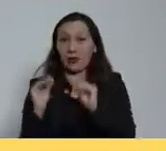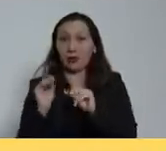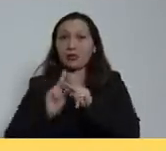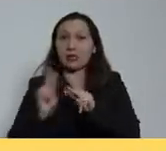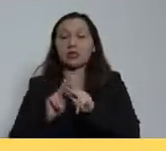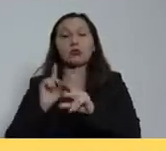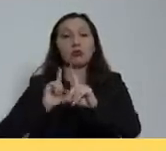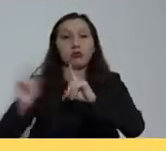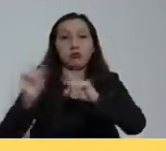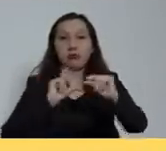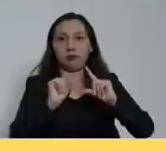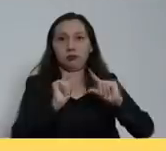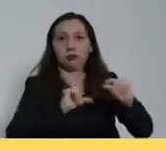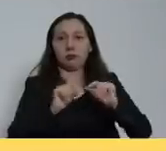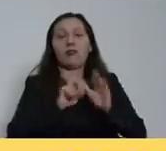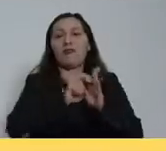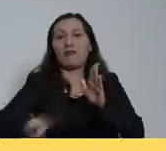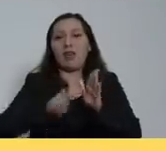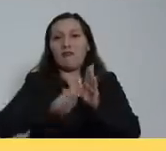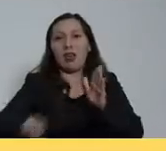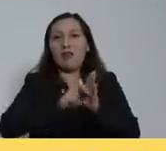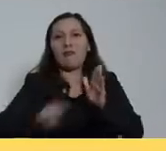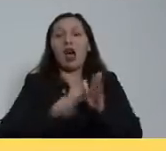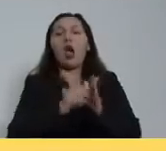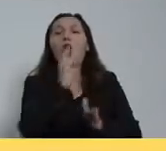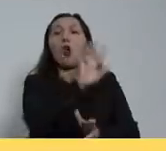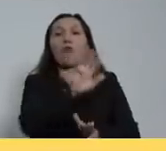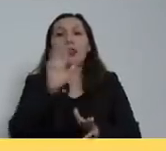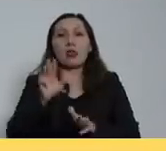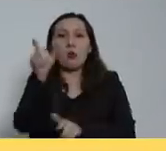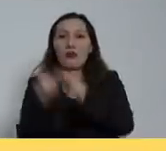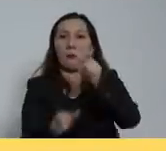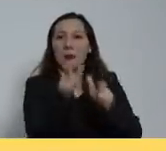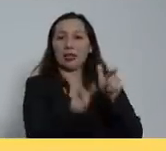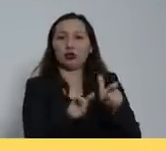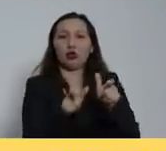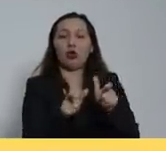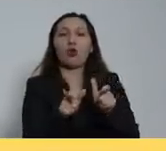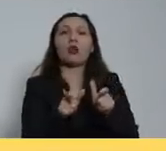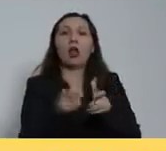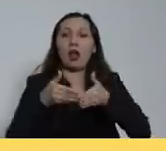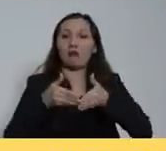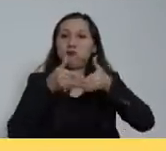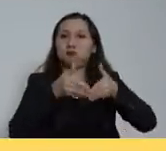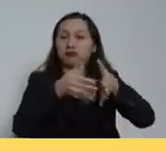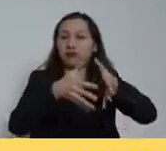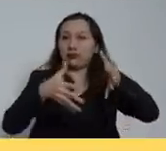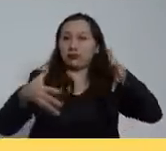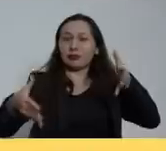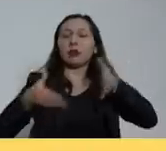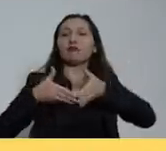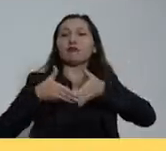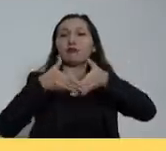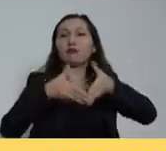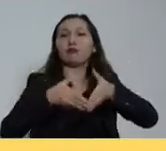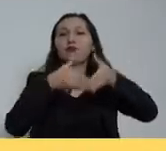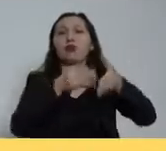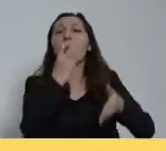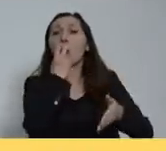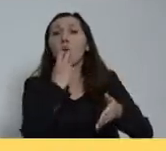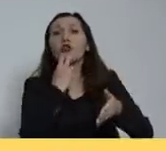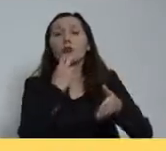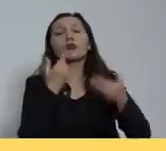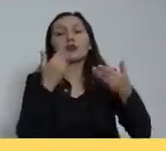la evacuación de 99 pasajeros en un crucero que estaba a la gira de Puerto